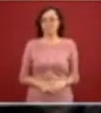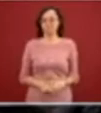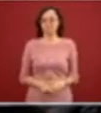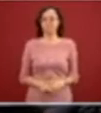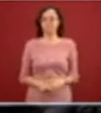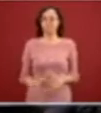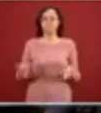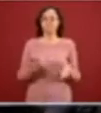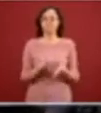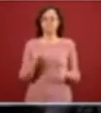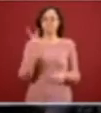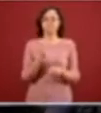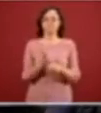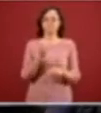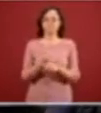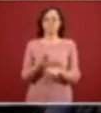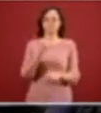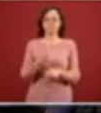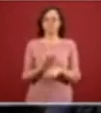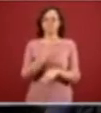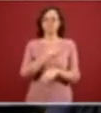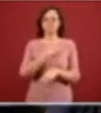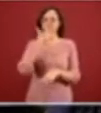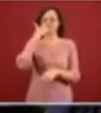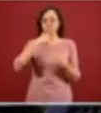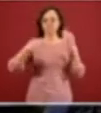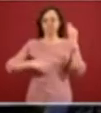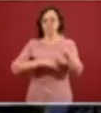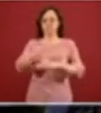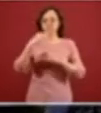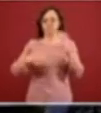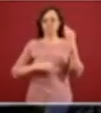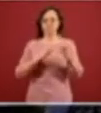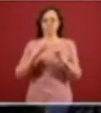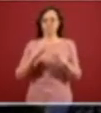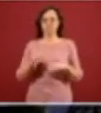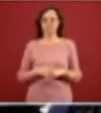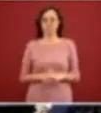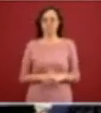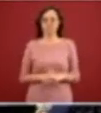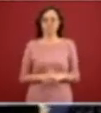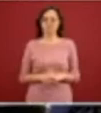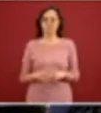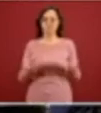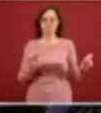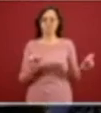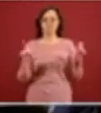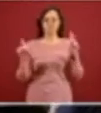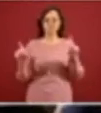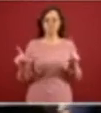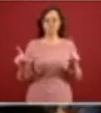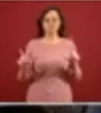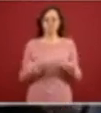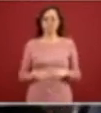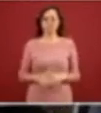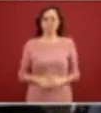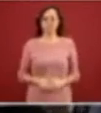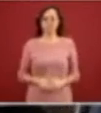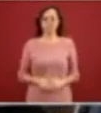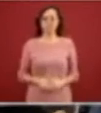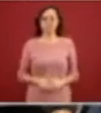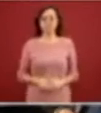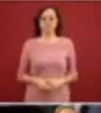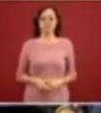Gracias, subsecretario. Buenas noches a todos. Si pueden montar la presentación, por favor.